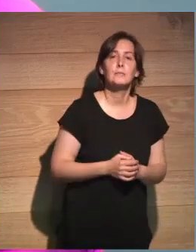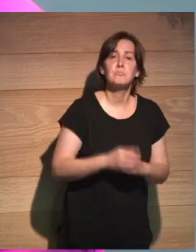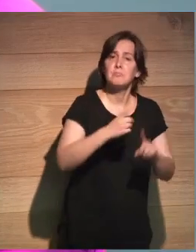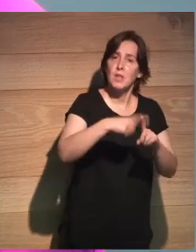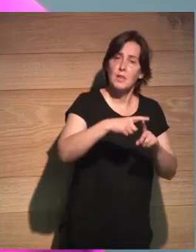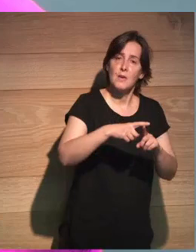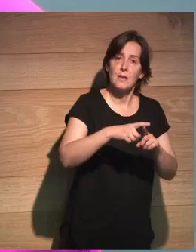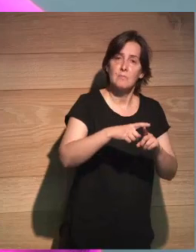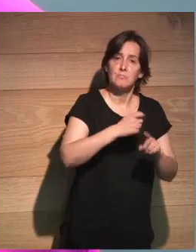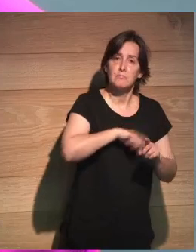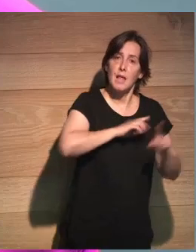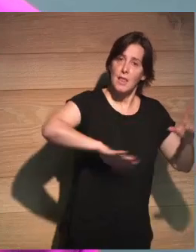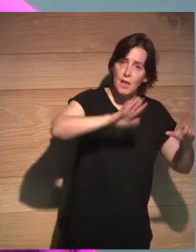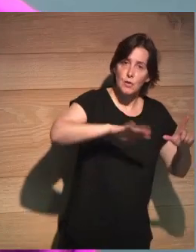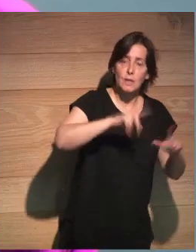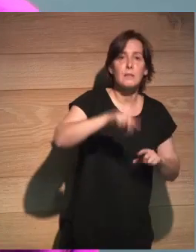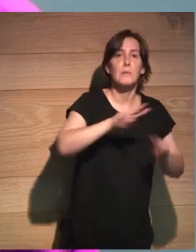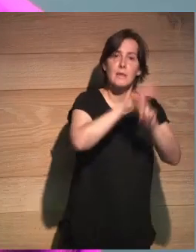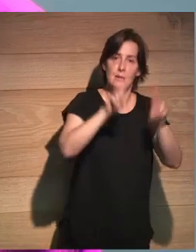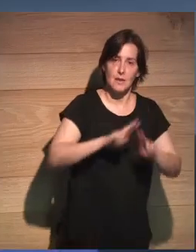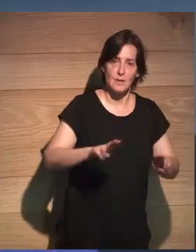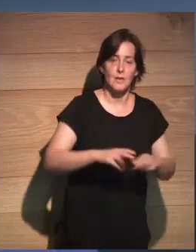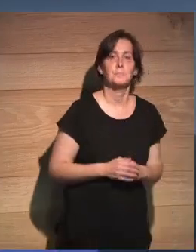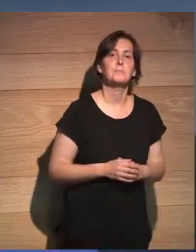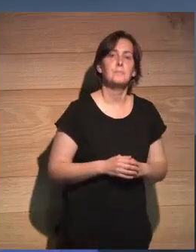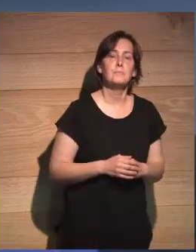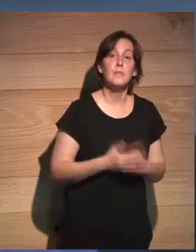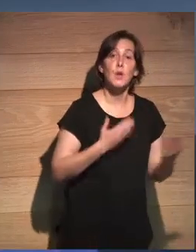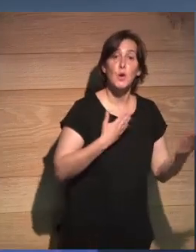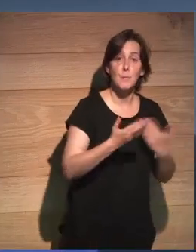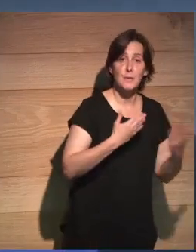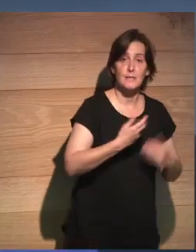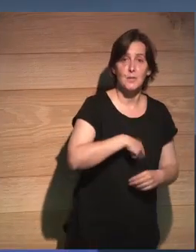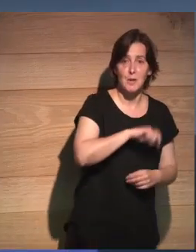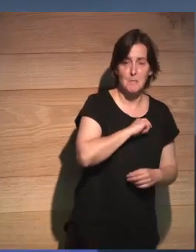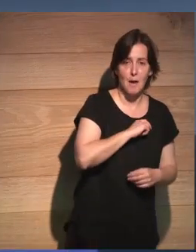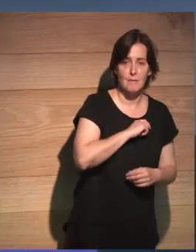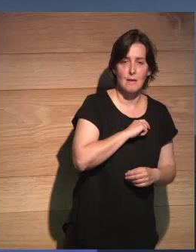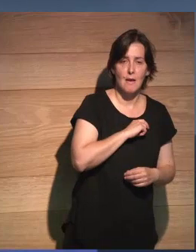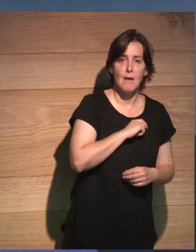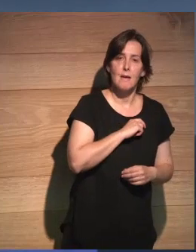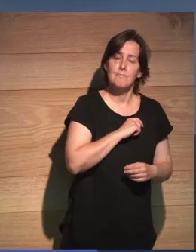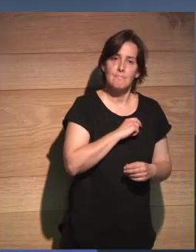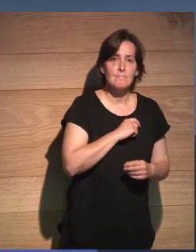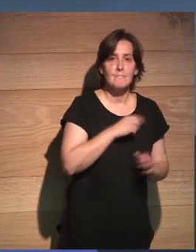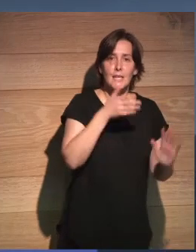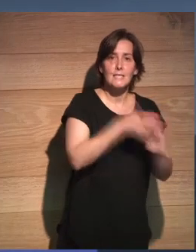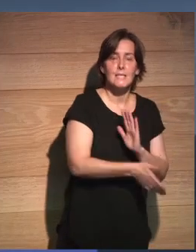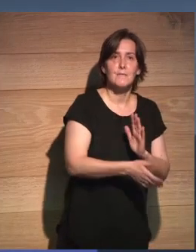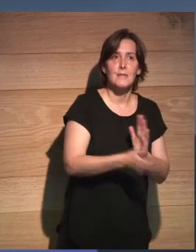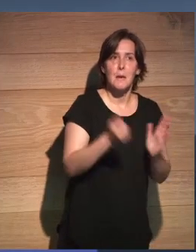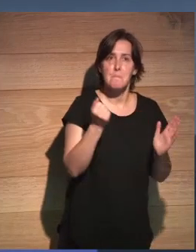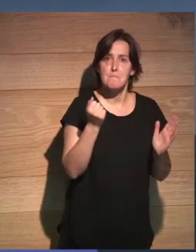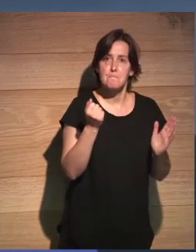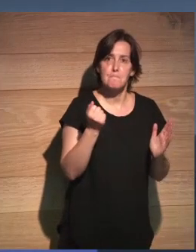nivel nacional como internacional. The Conversation España nos ha marcado una nueva forma